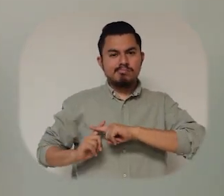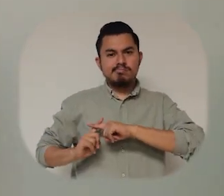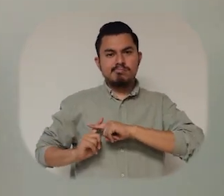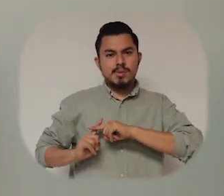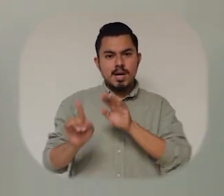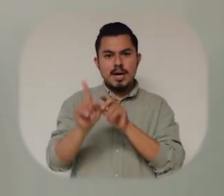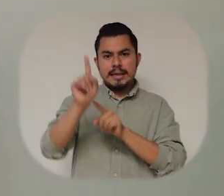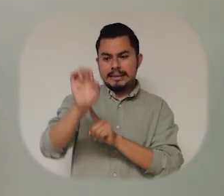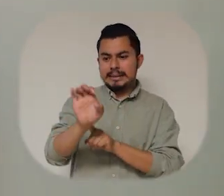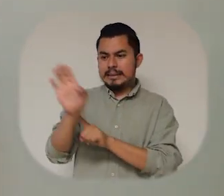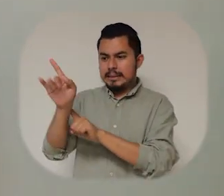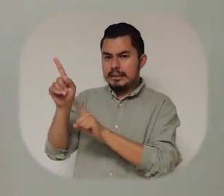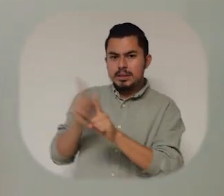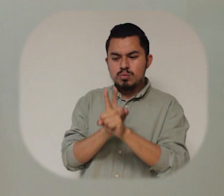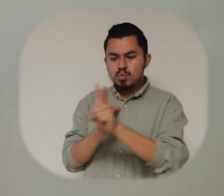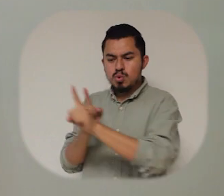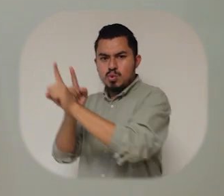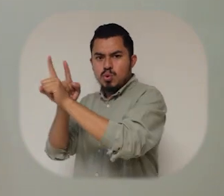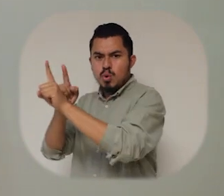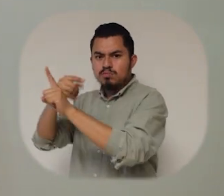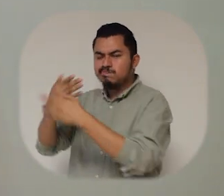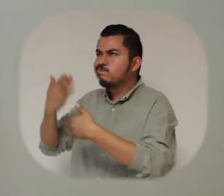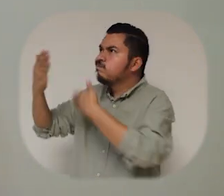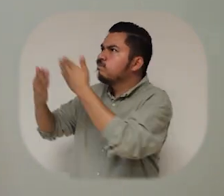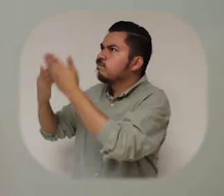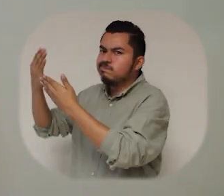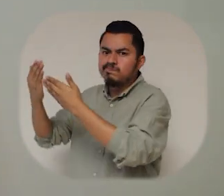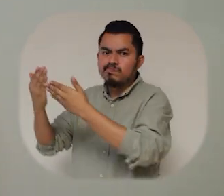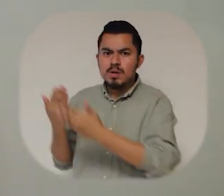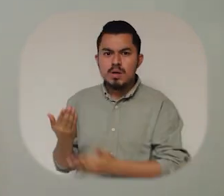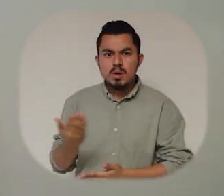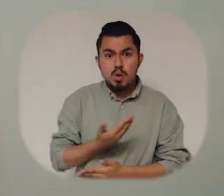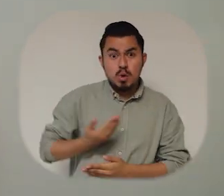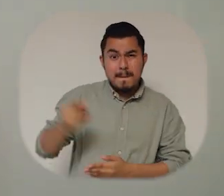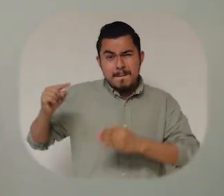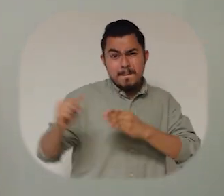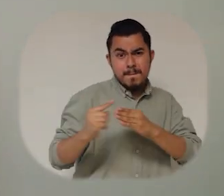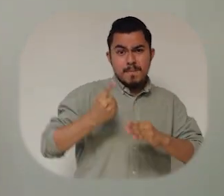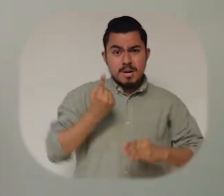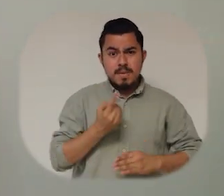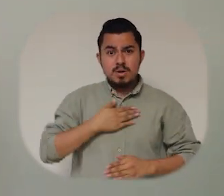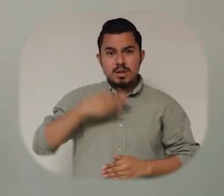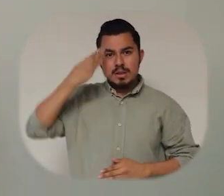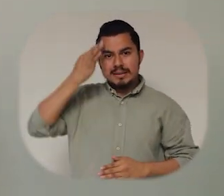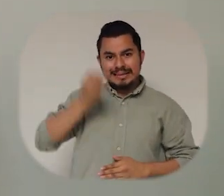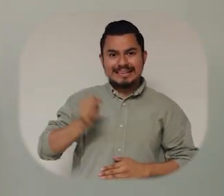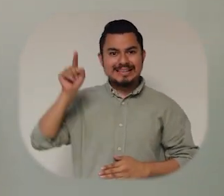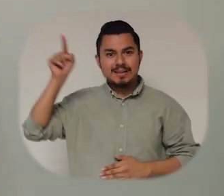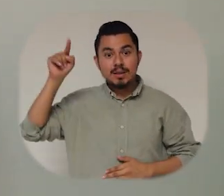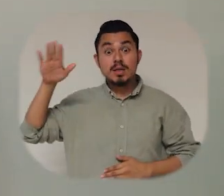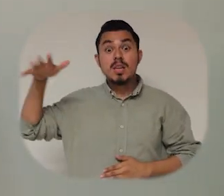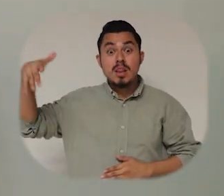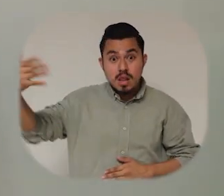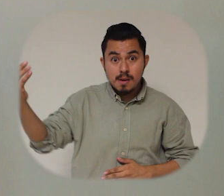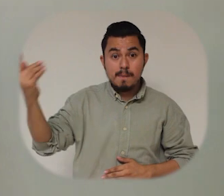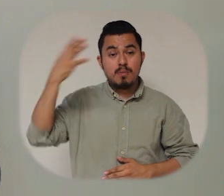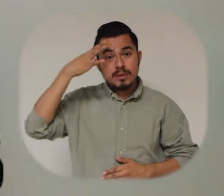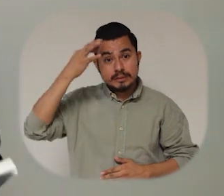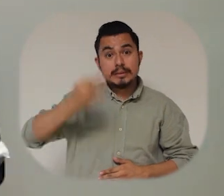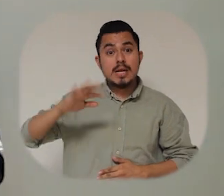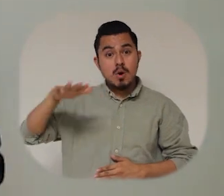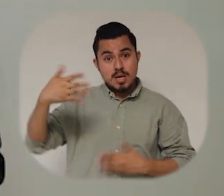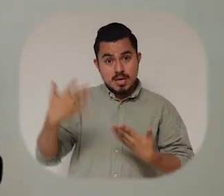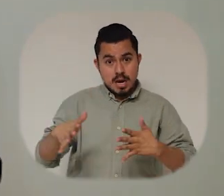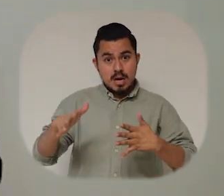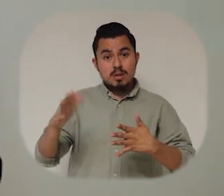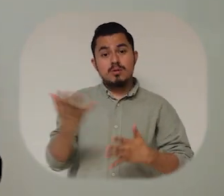estamos primero, antes de seguir a Cristo tenemos que creer en Él, y si creemos en Él podemos obedecerle a Él y podemos seguir